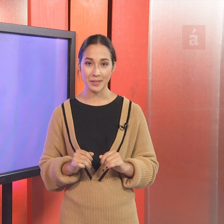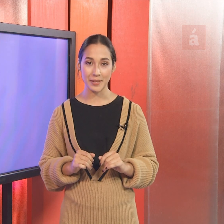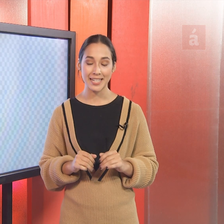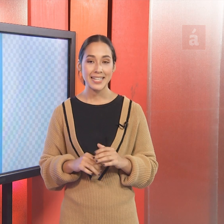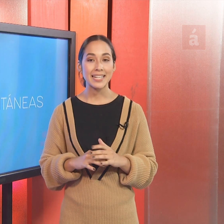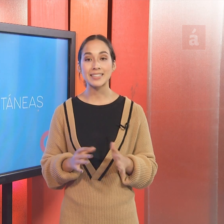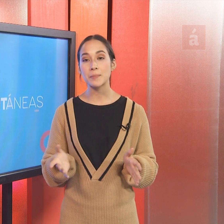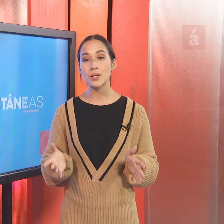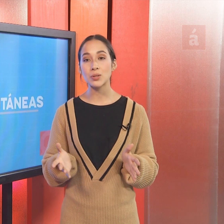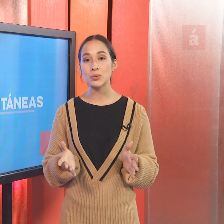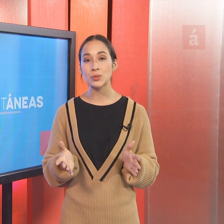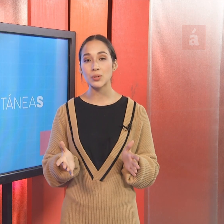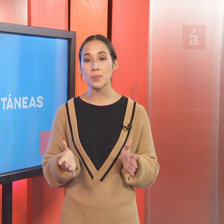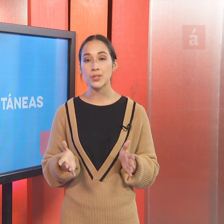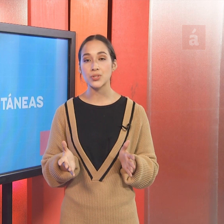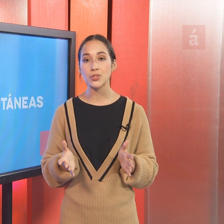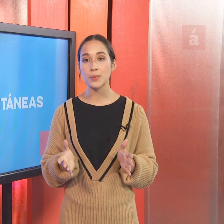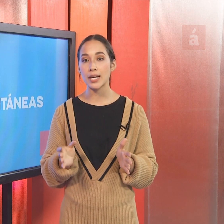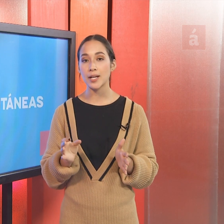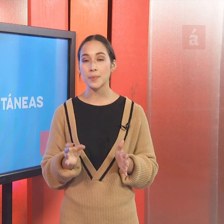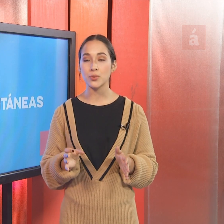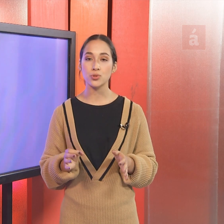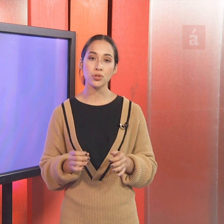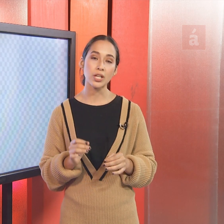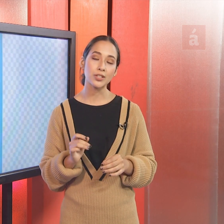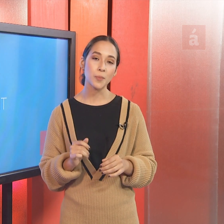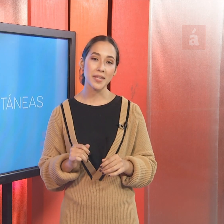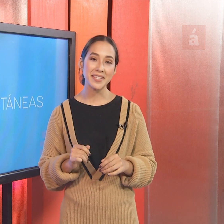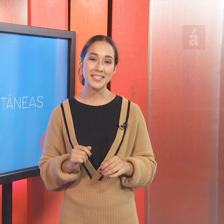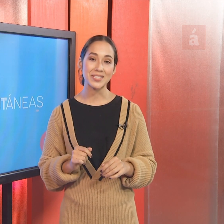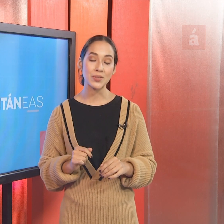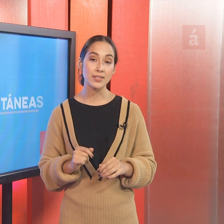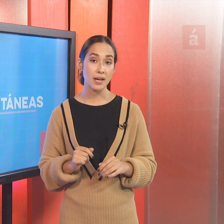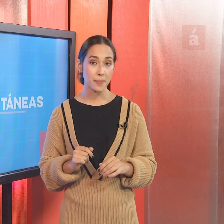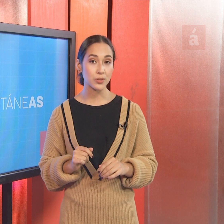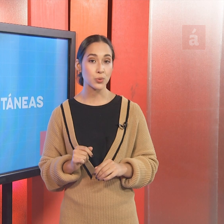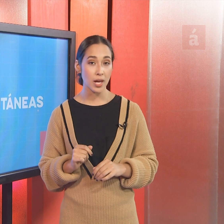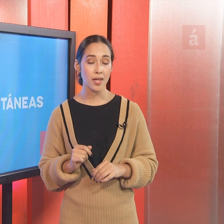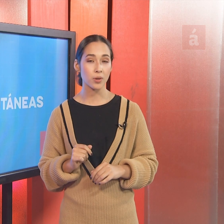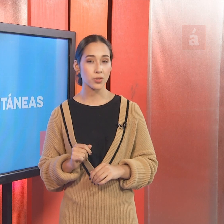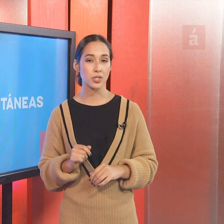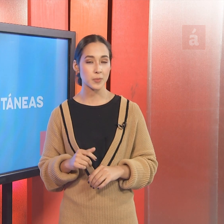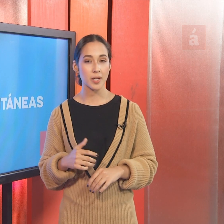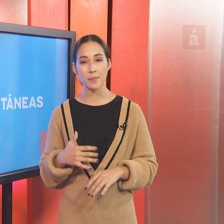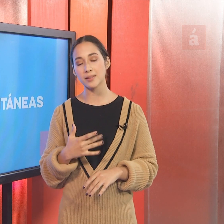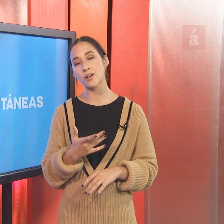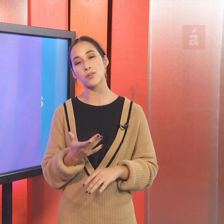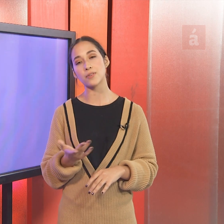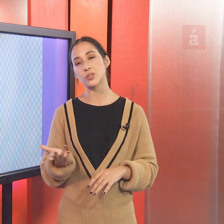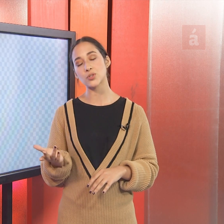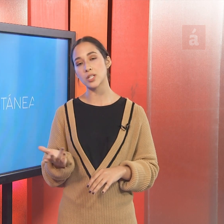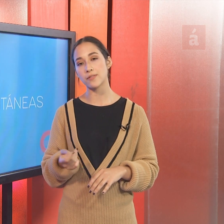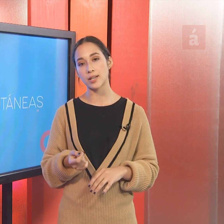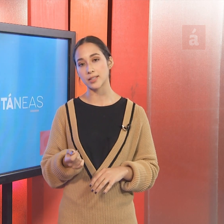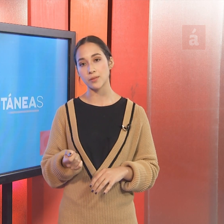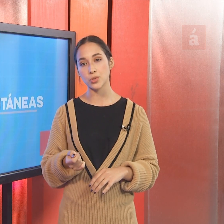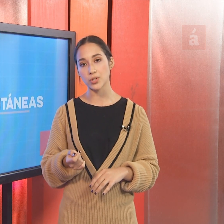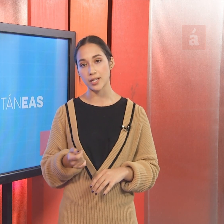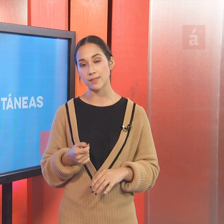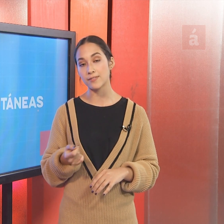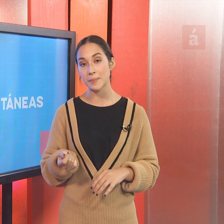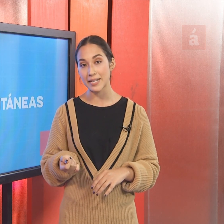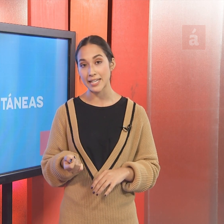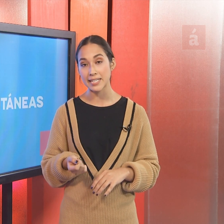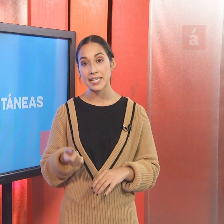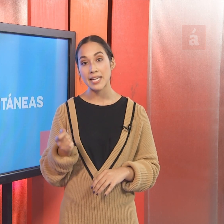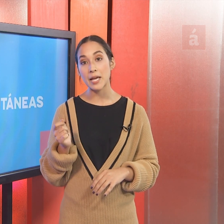por pandemia. El también locutor conversó sobre la repercusión de la toma de decisiones apresurada cuando se experimentan conflictos significativos